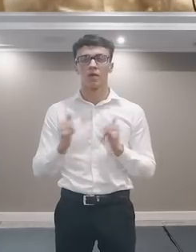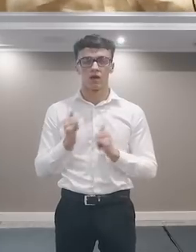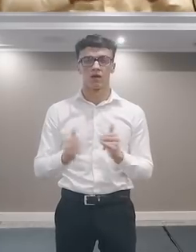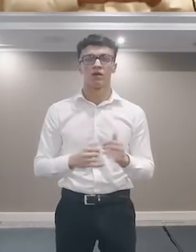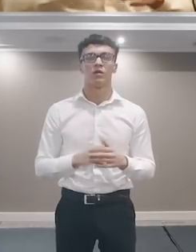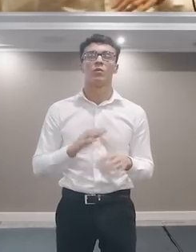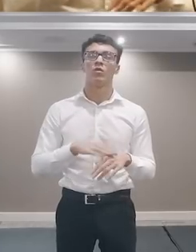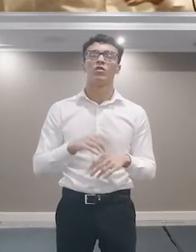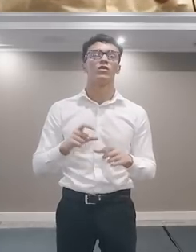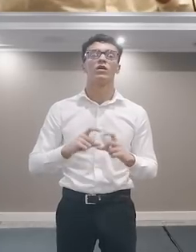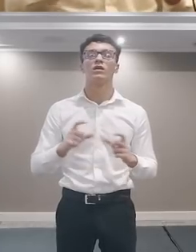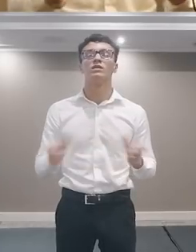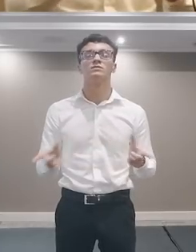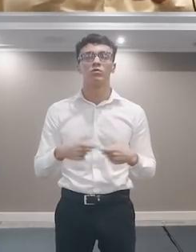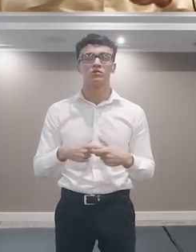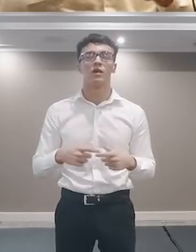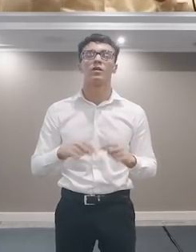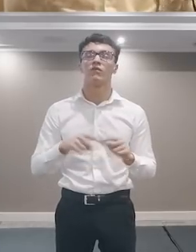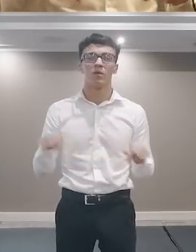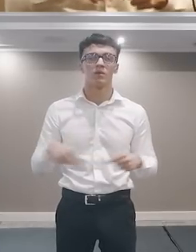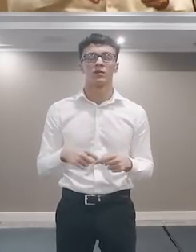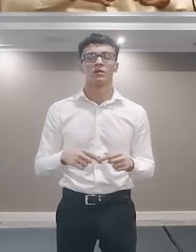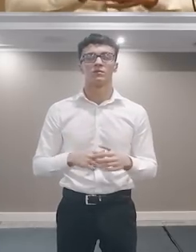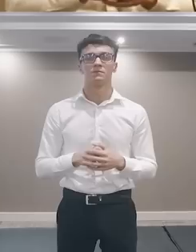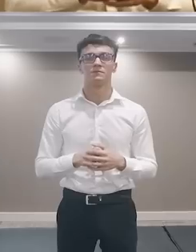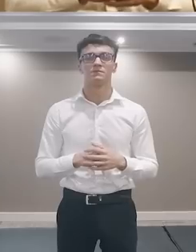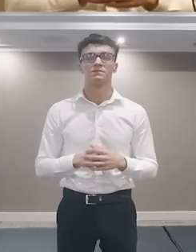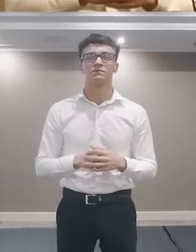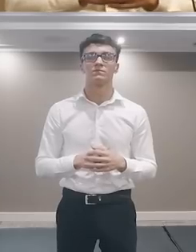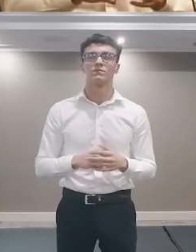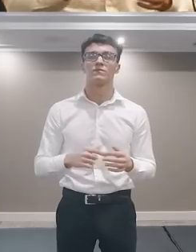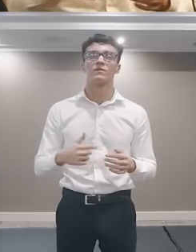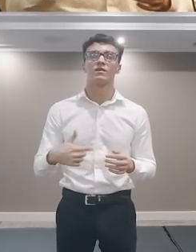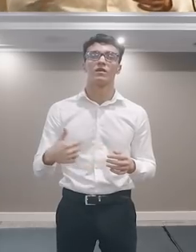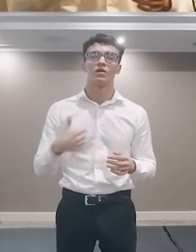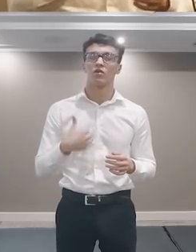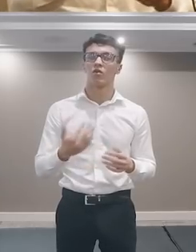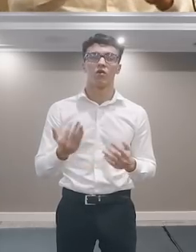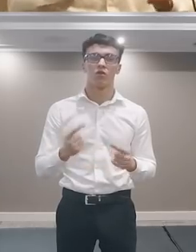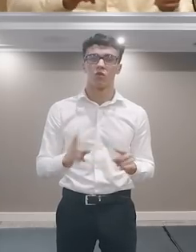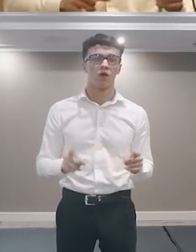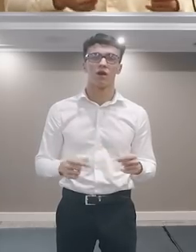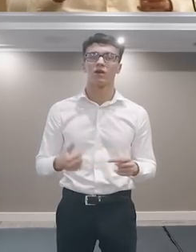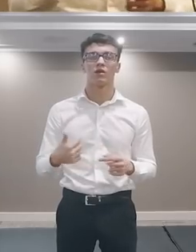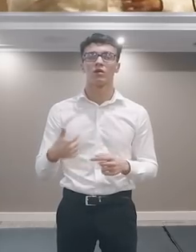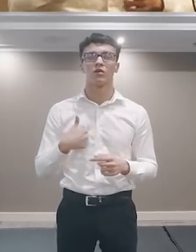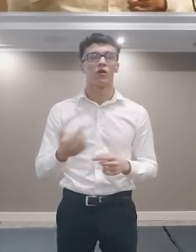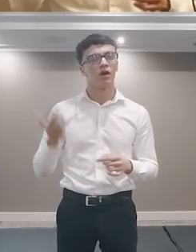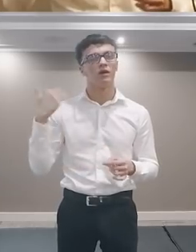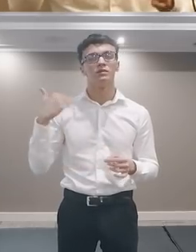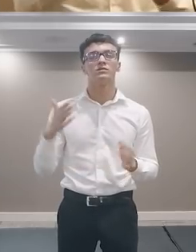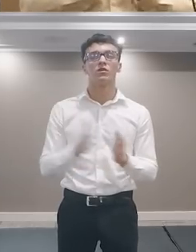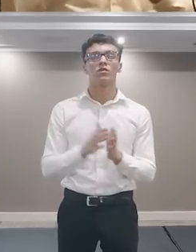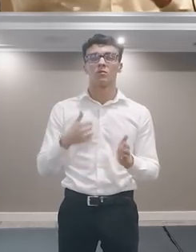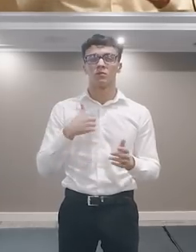familiar o somos mucho no en la familia pues bueno yo tengo esa carga de momento y yo lo que hacía era también con